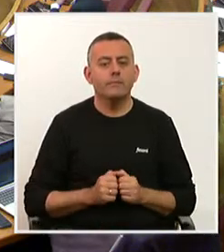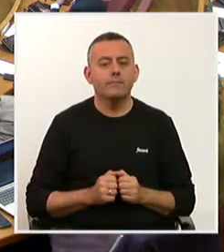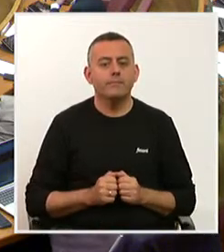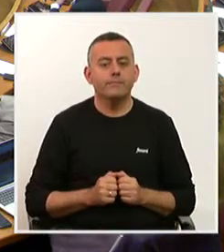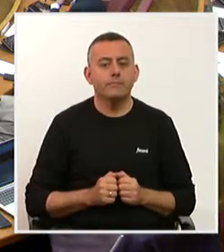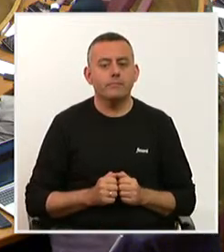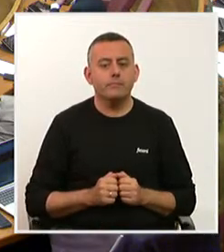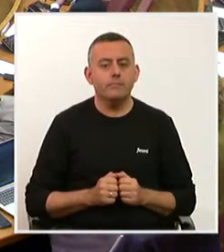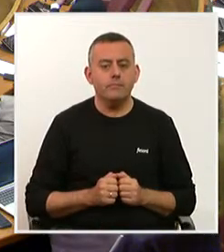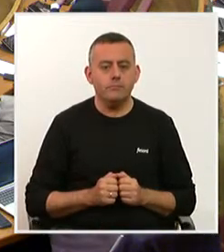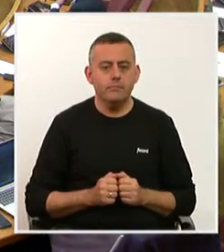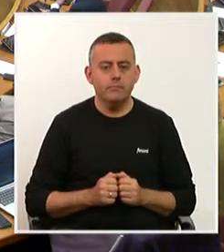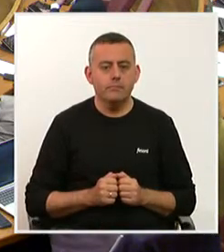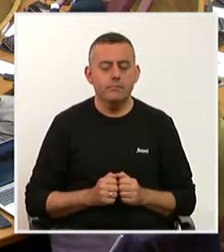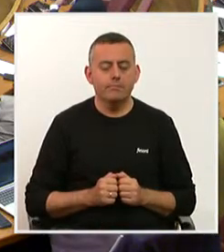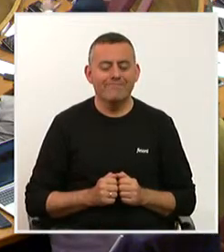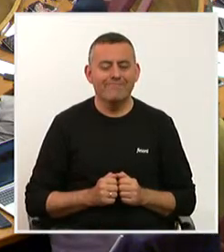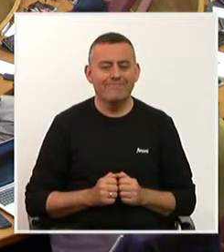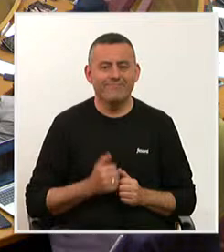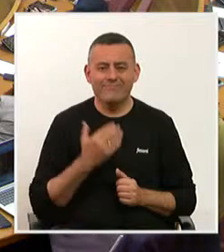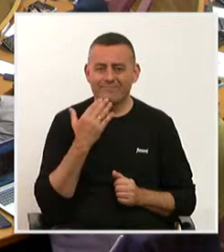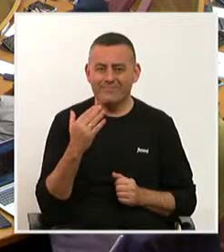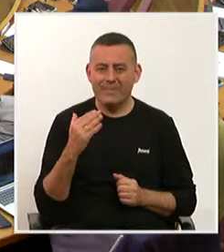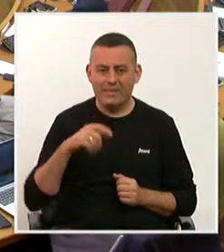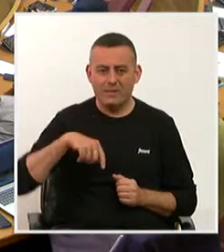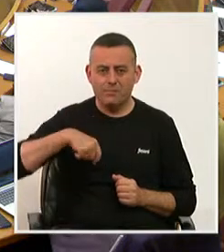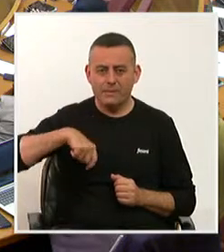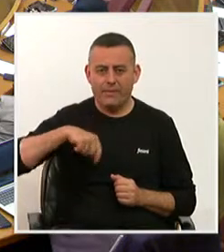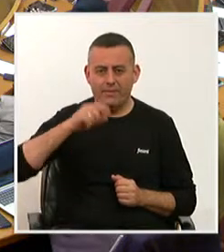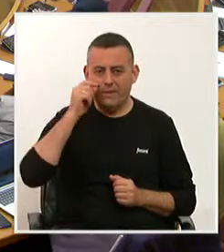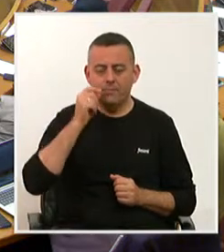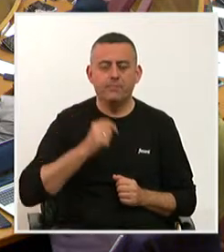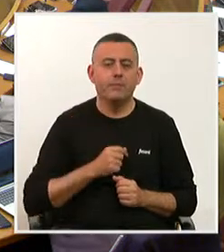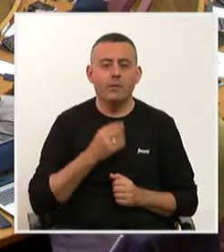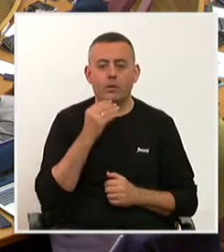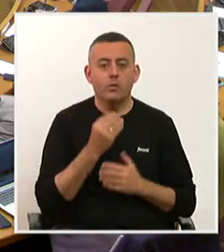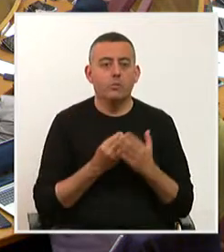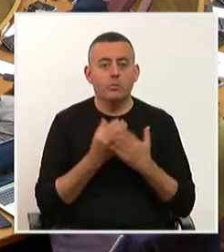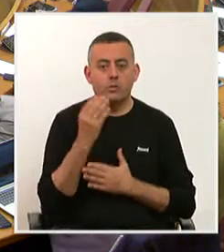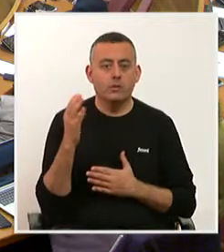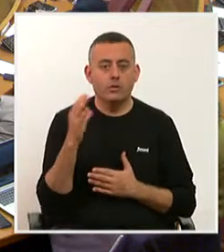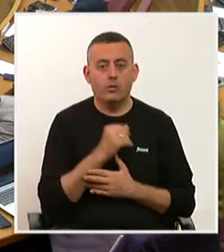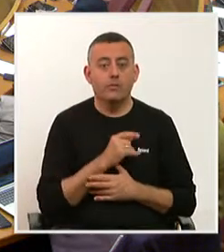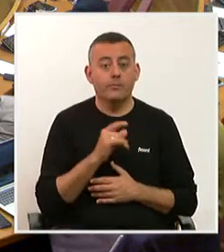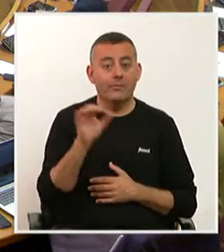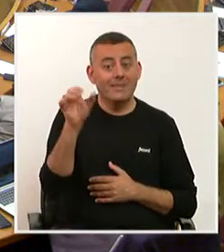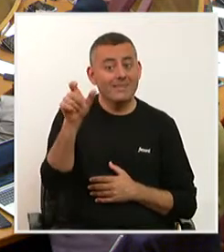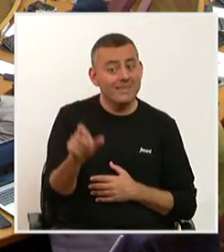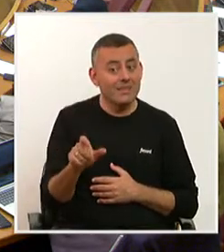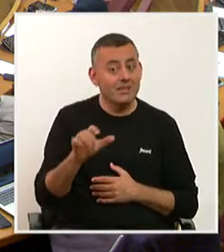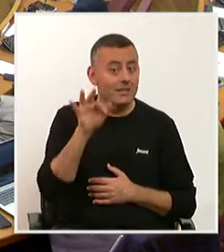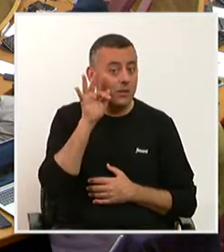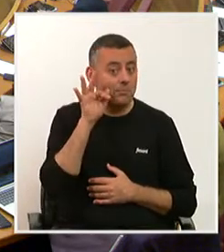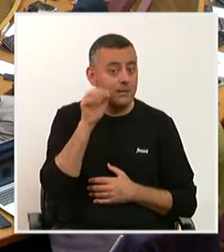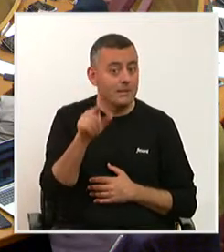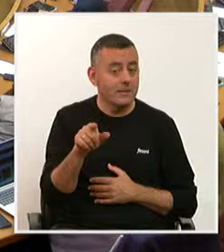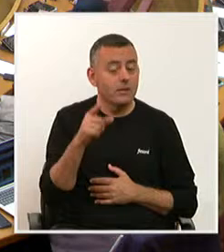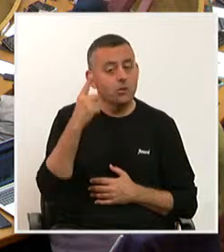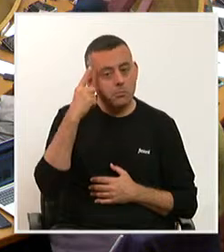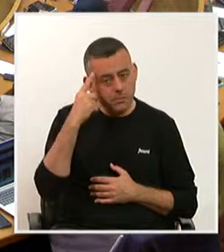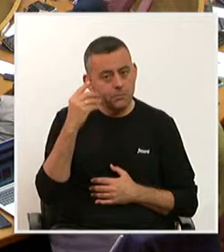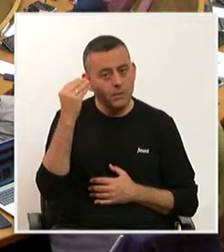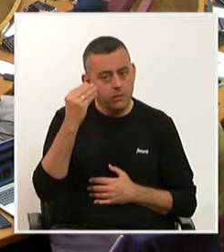ser Muchas gracias vicepresidente buenos días a todos Bueno yo señora que pienso que la iniciativa que ha planteado